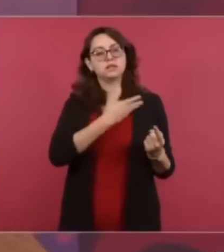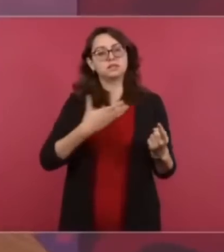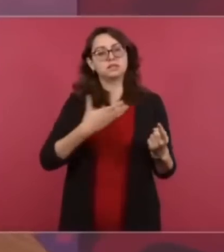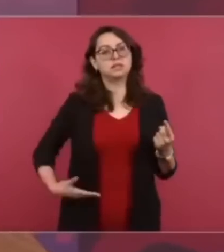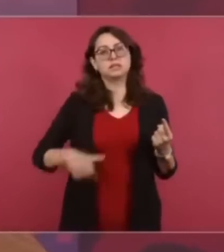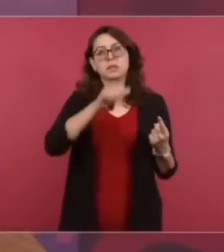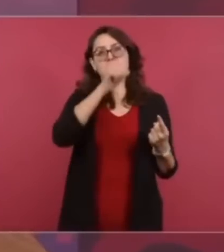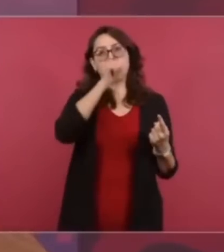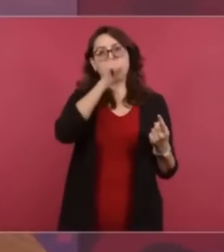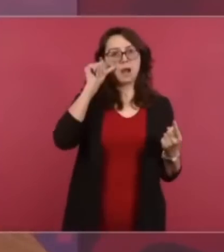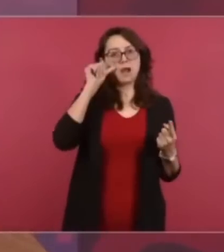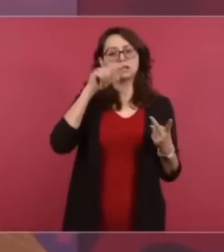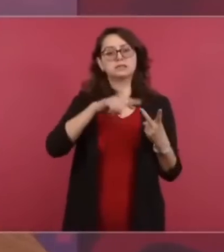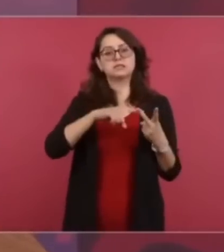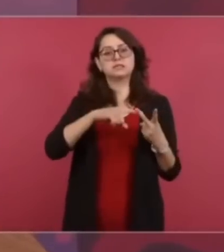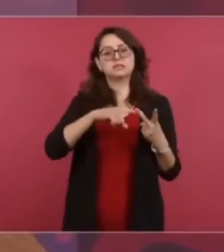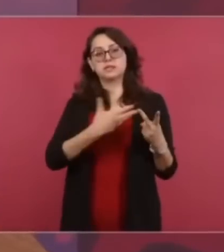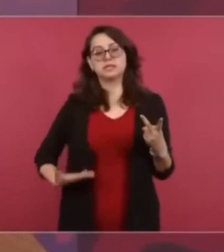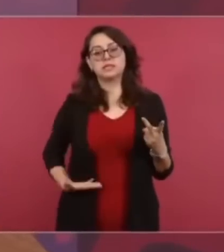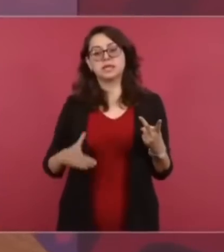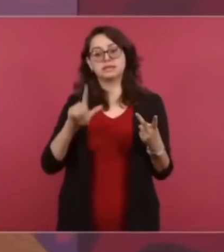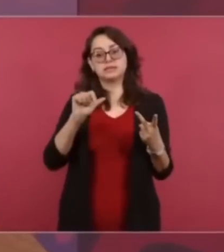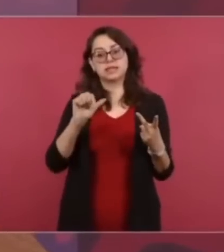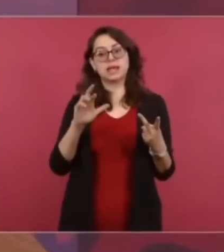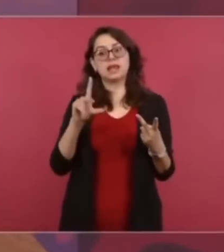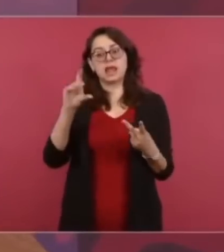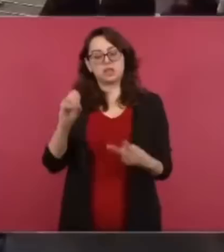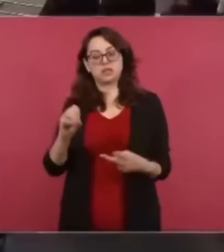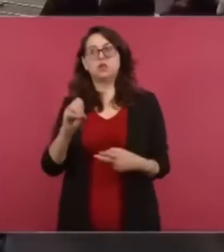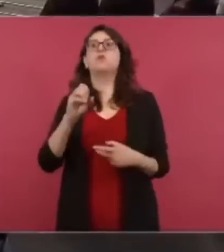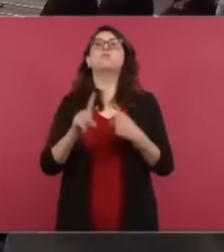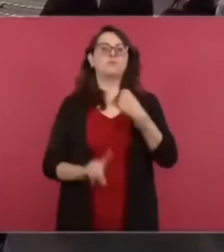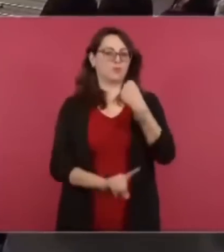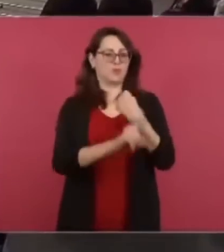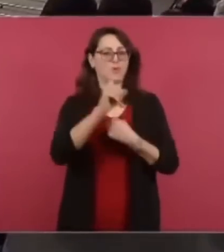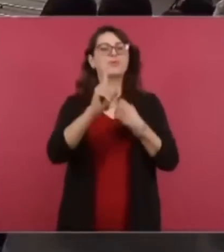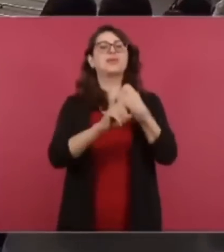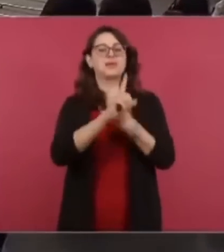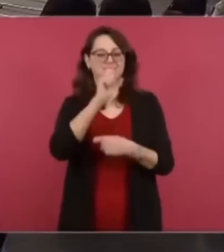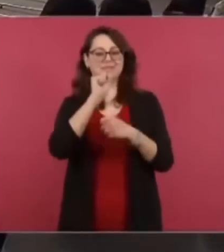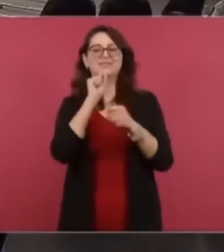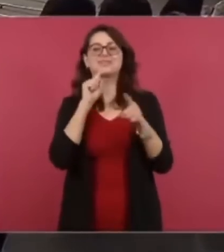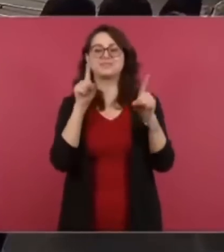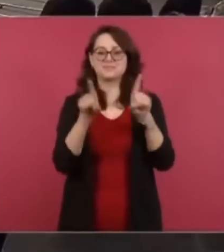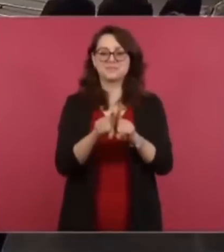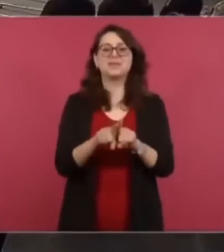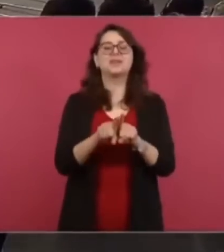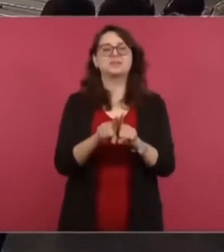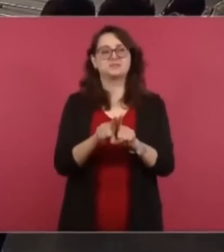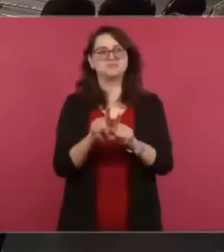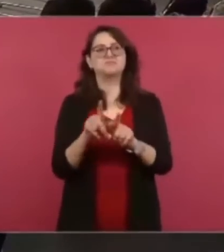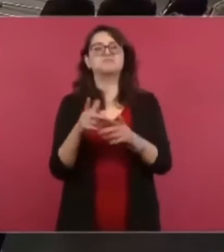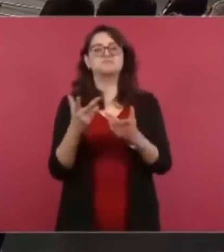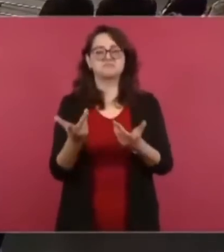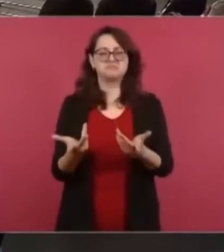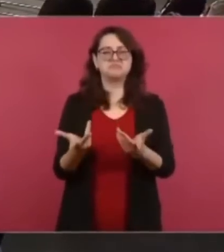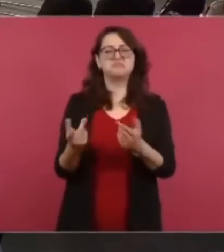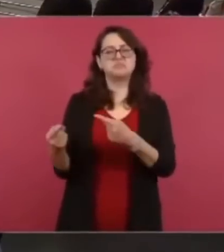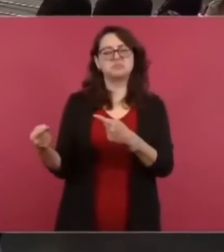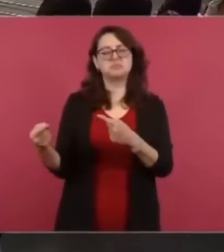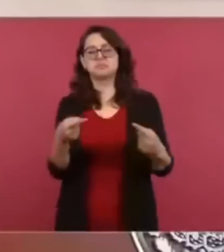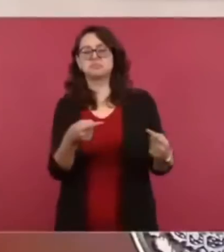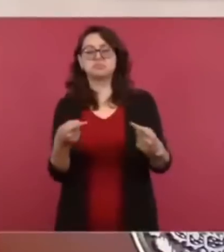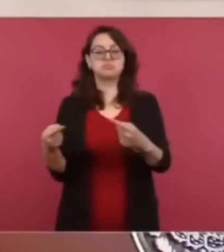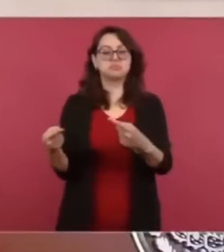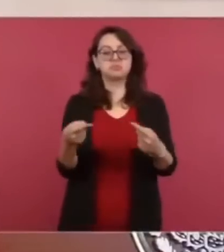10 años, sí, había oposición, pero era de otro tipo, no